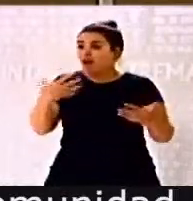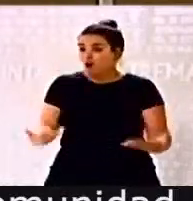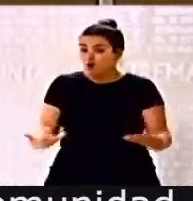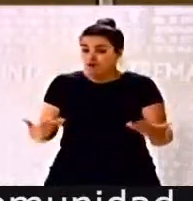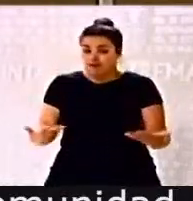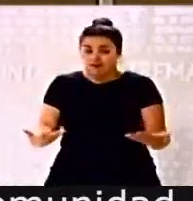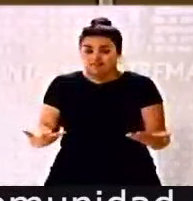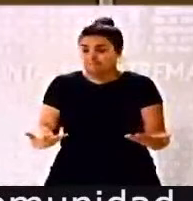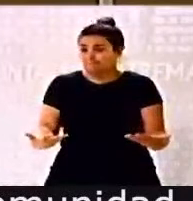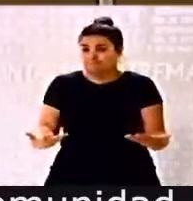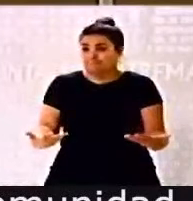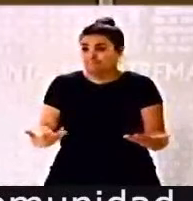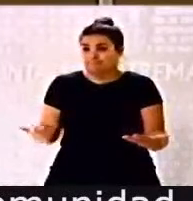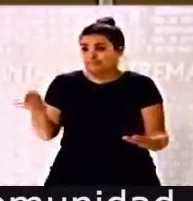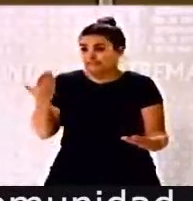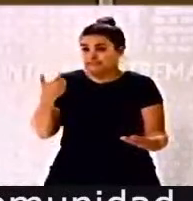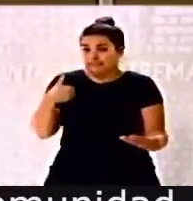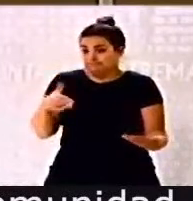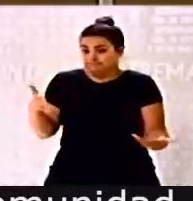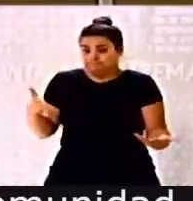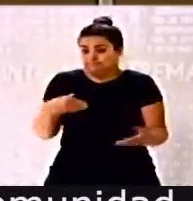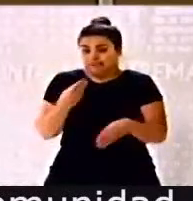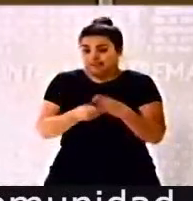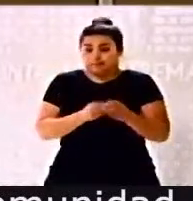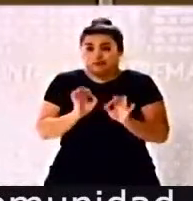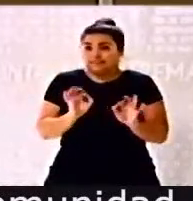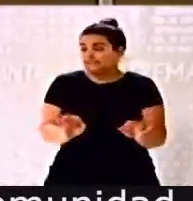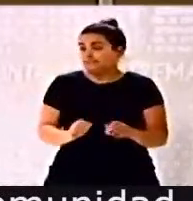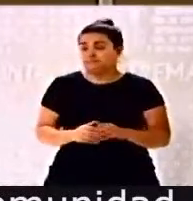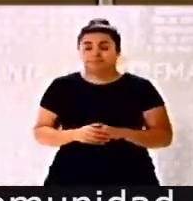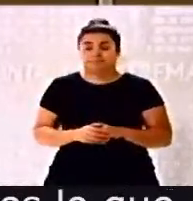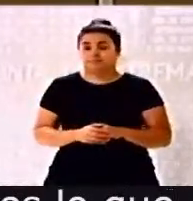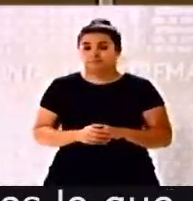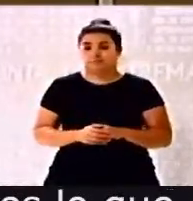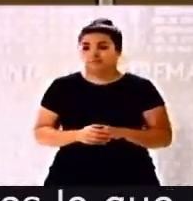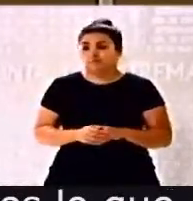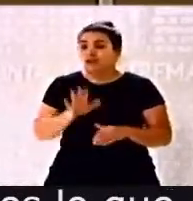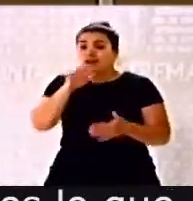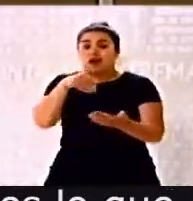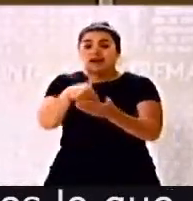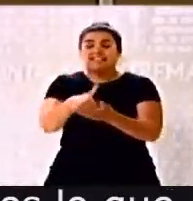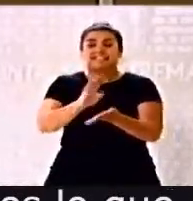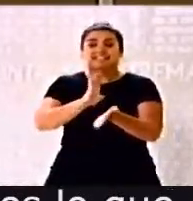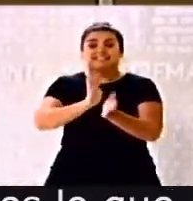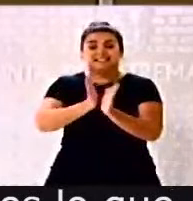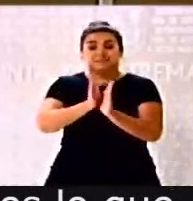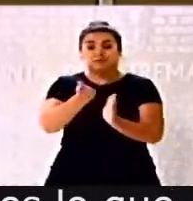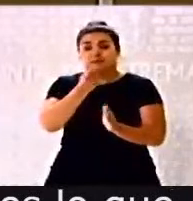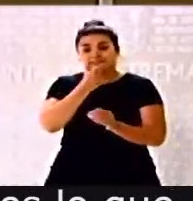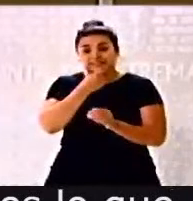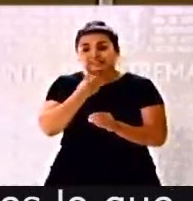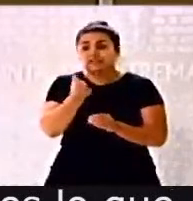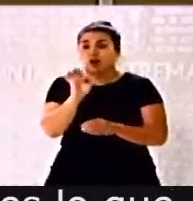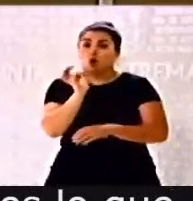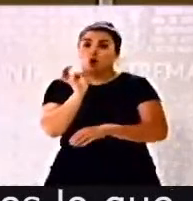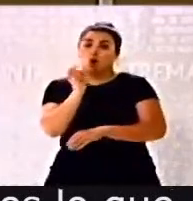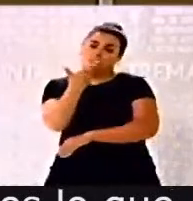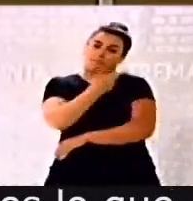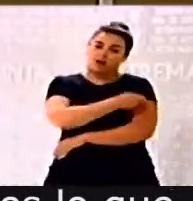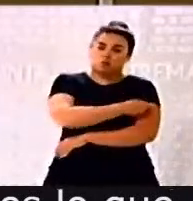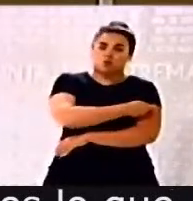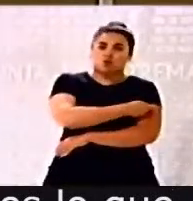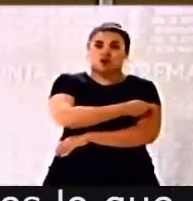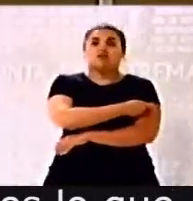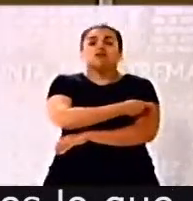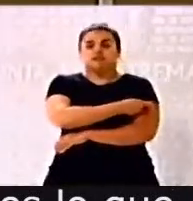lo que nos toca. Lo que nos toca hasta que tengamos un tratamiento farmacológico, hasta que tengamos una